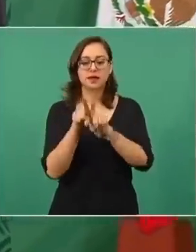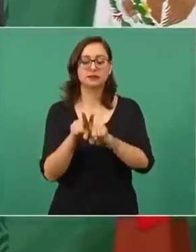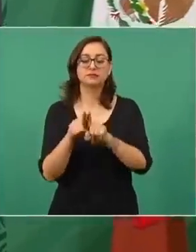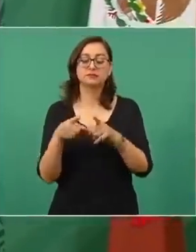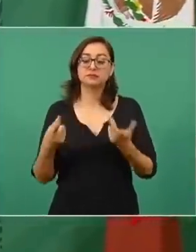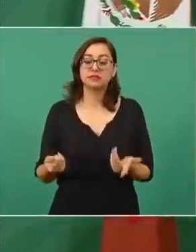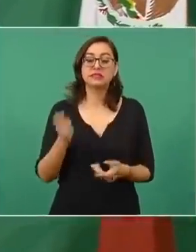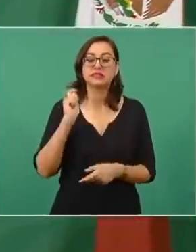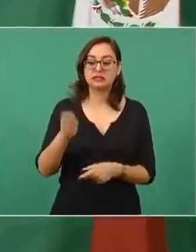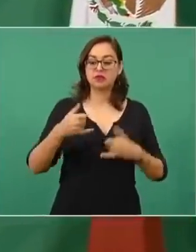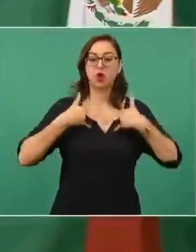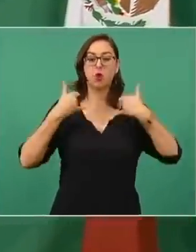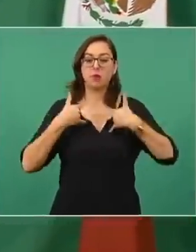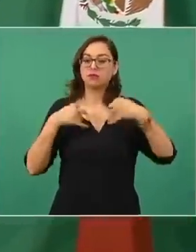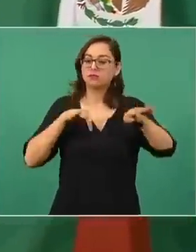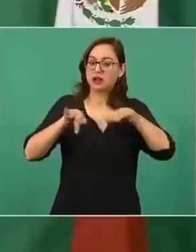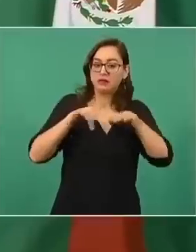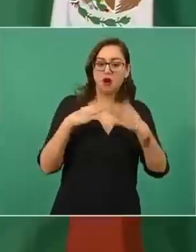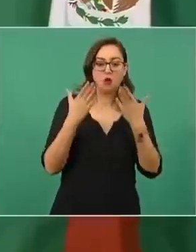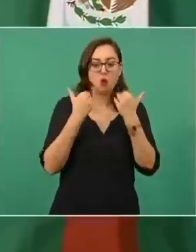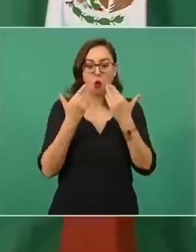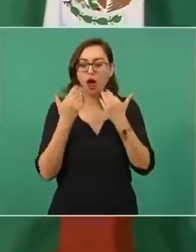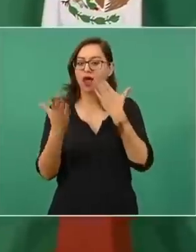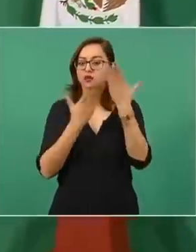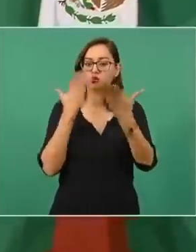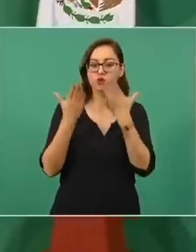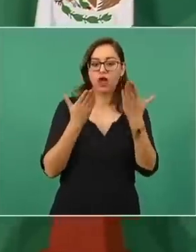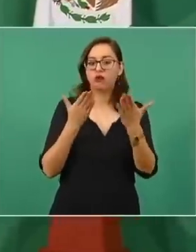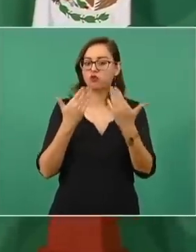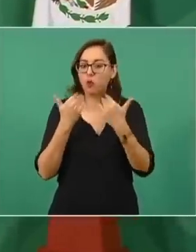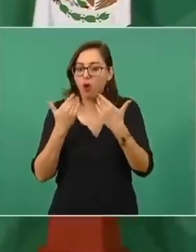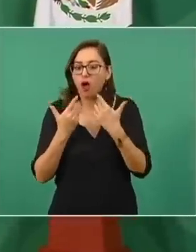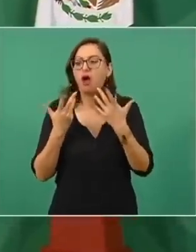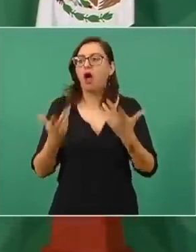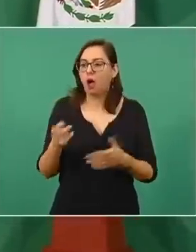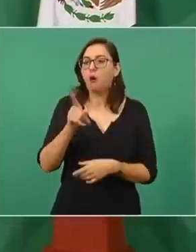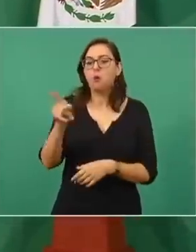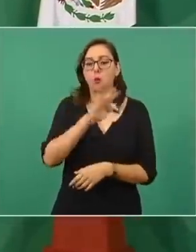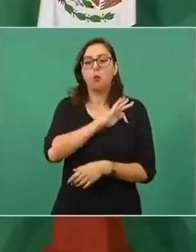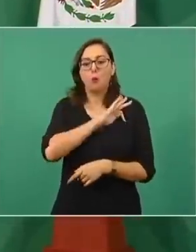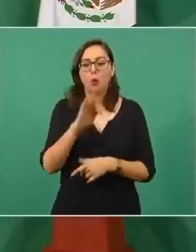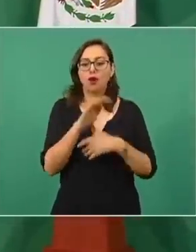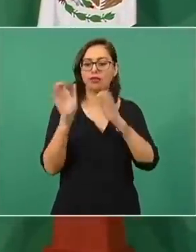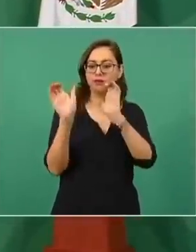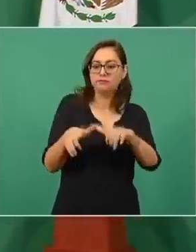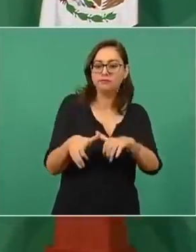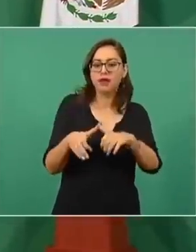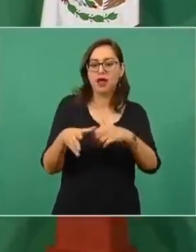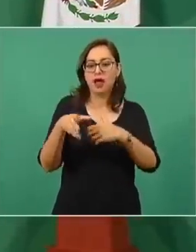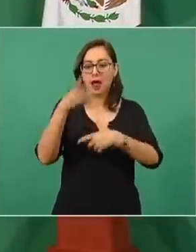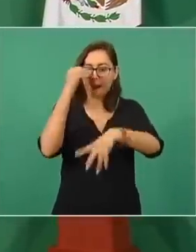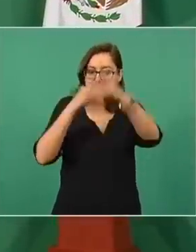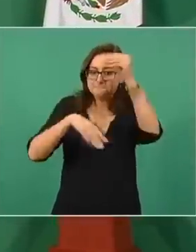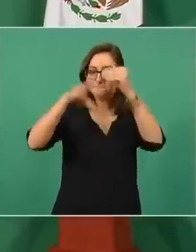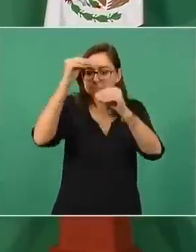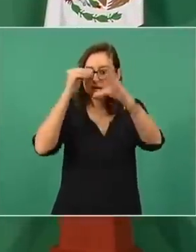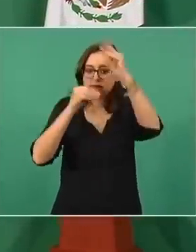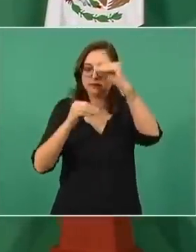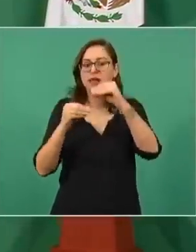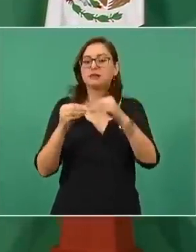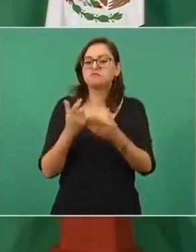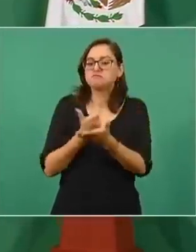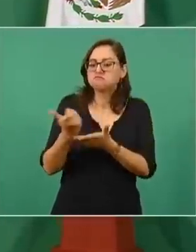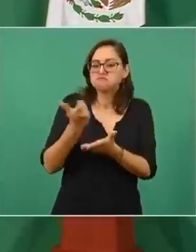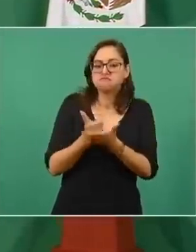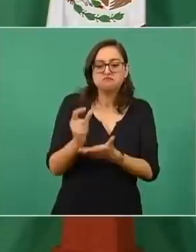trabajo o que no está estudiando se le contrata se le paga un salario mínimo